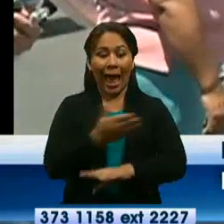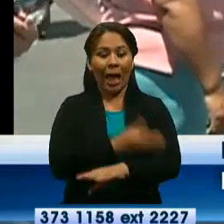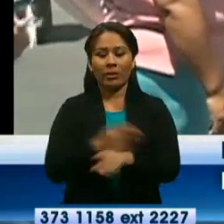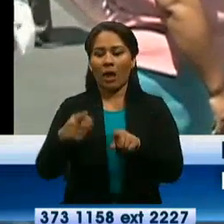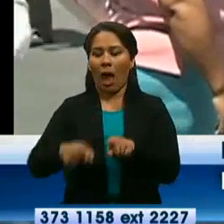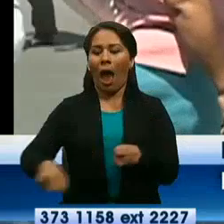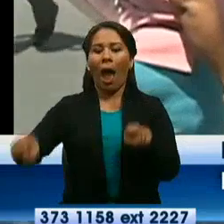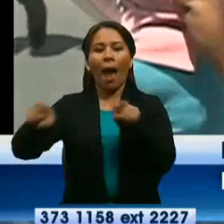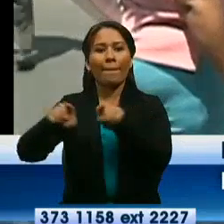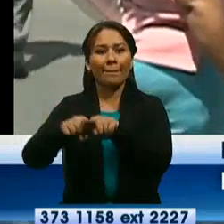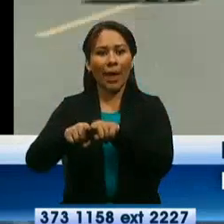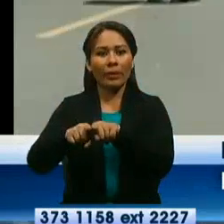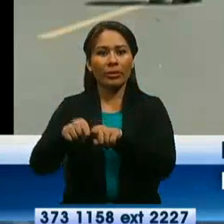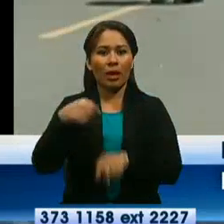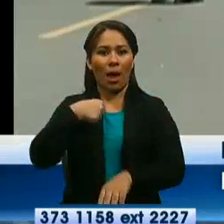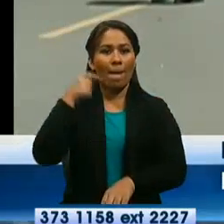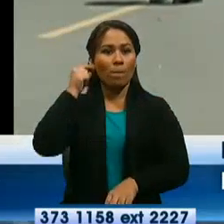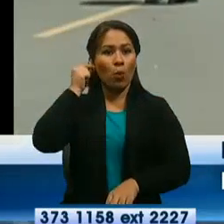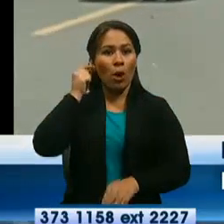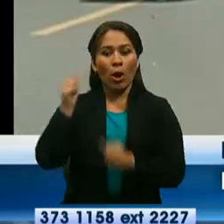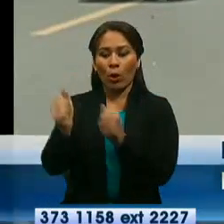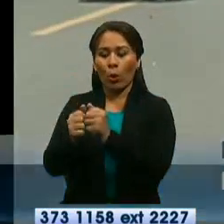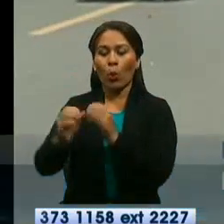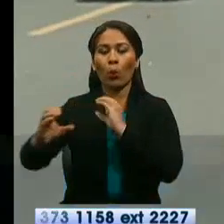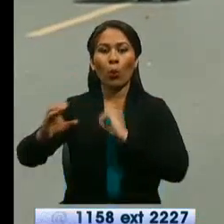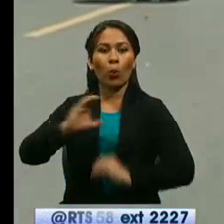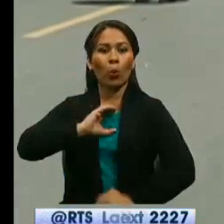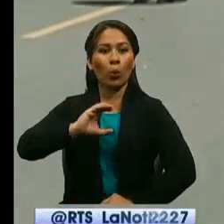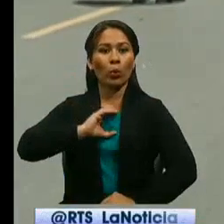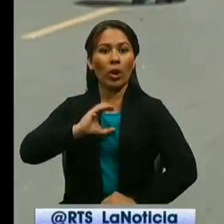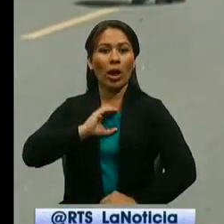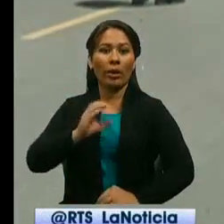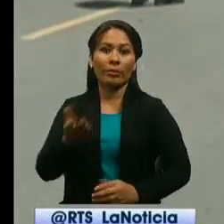y vecinos de la lucha de los pobres. En Quito informó Iván Casamen.